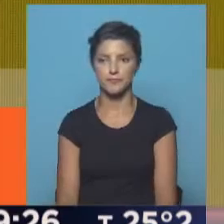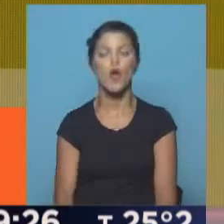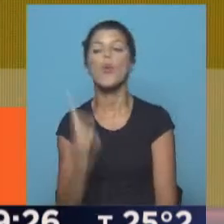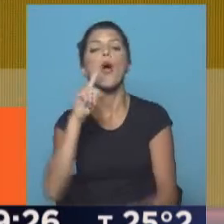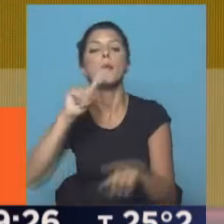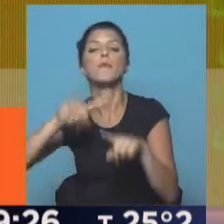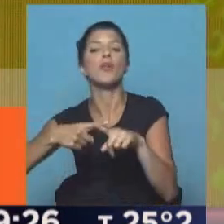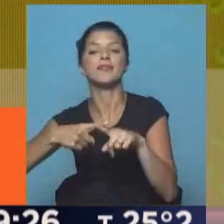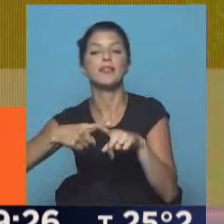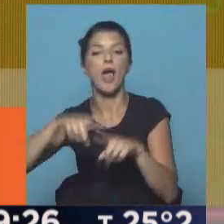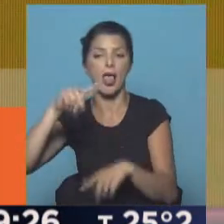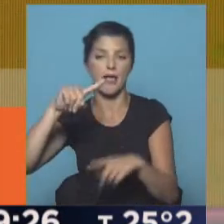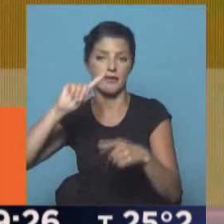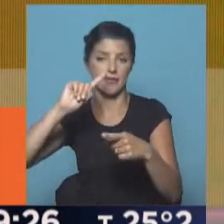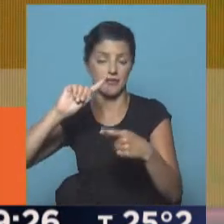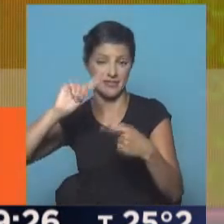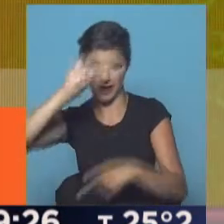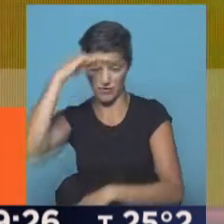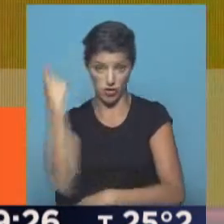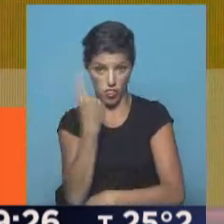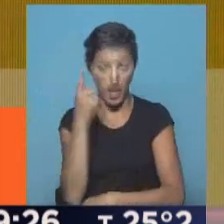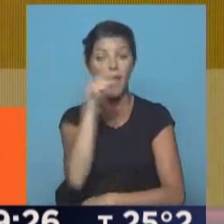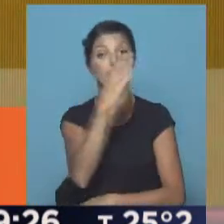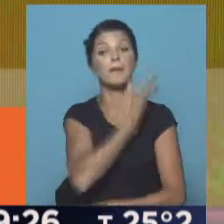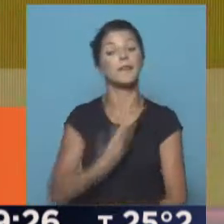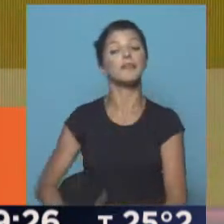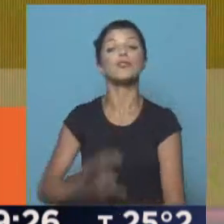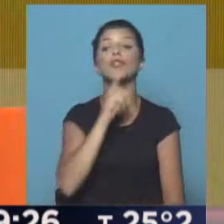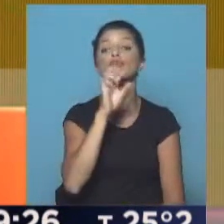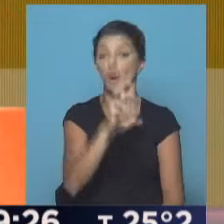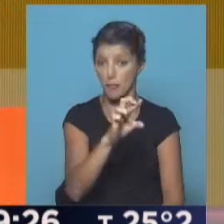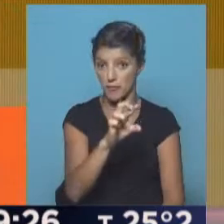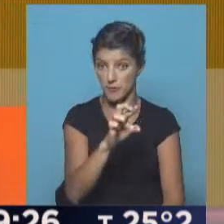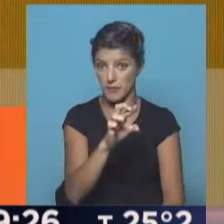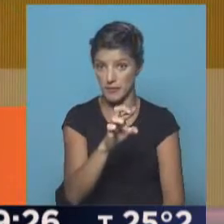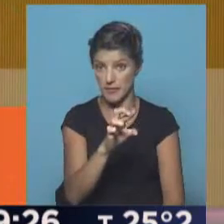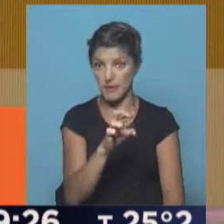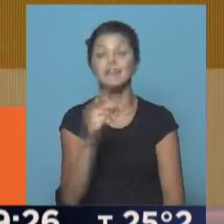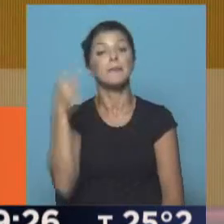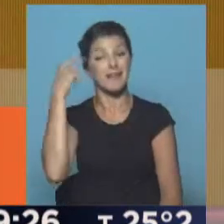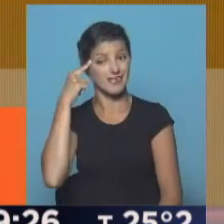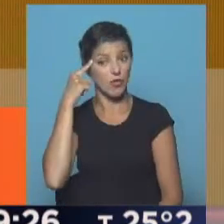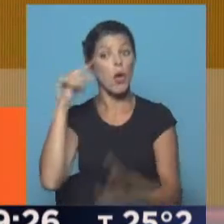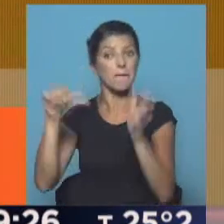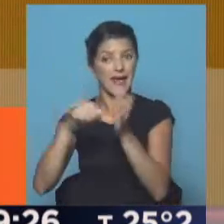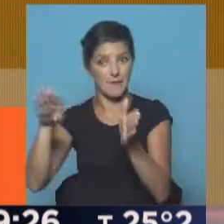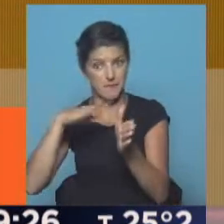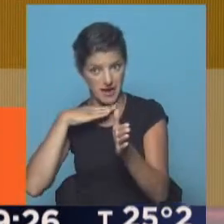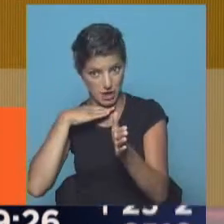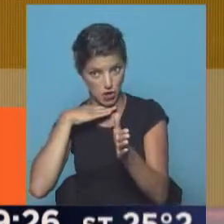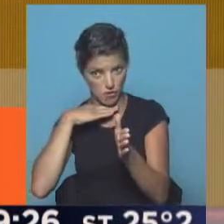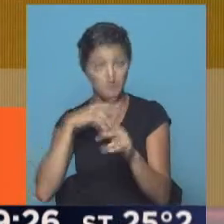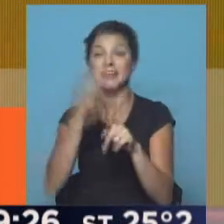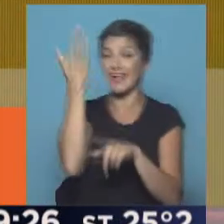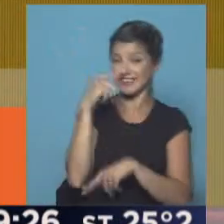exterior del presidente Trump respecto de ese gran país de América Latina que es México, que estuvo en el centro de